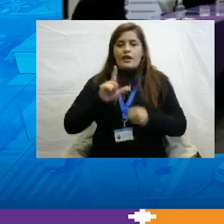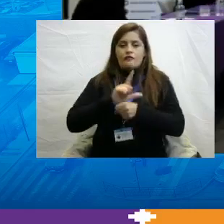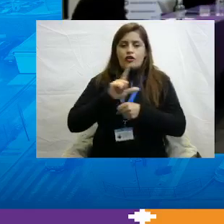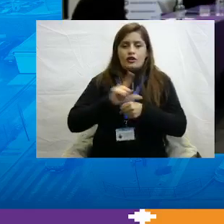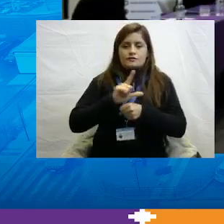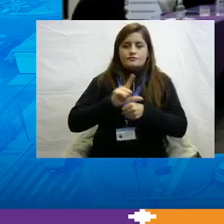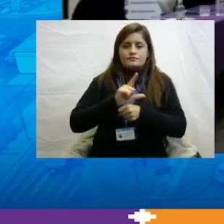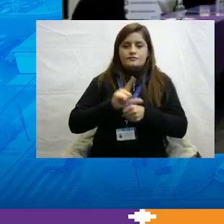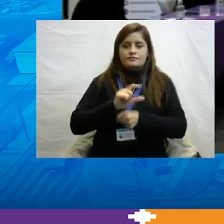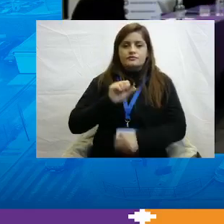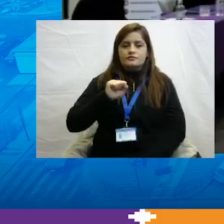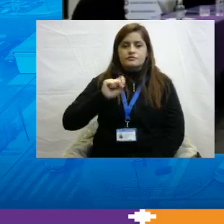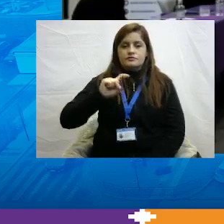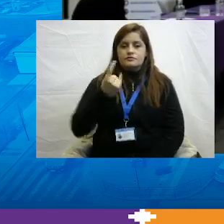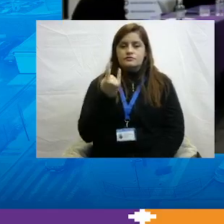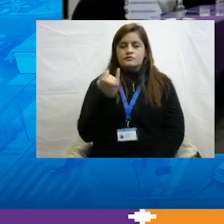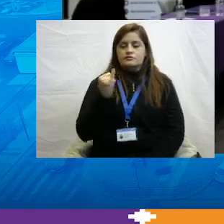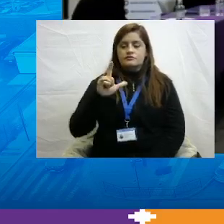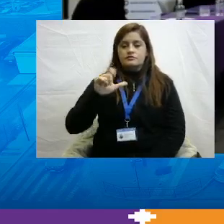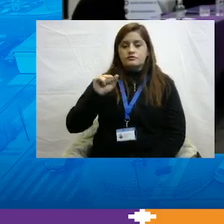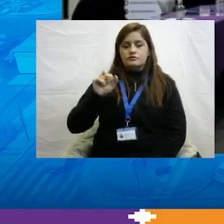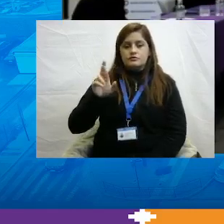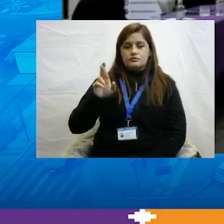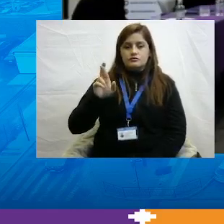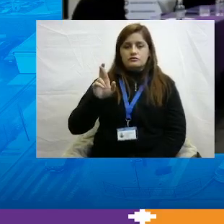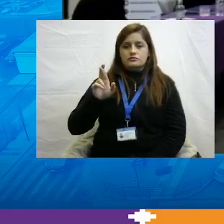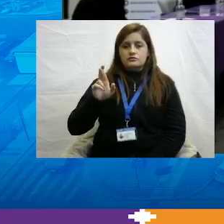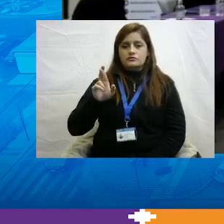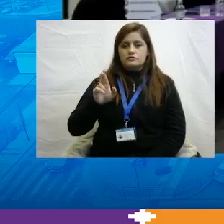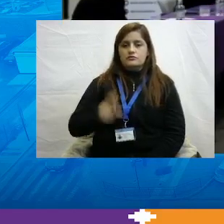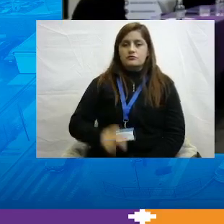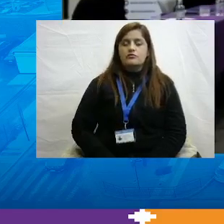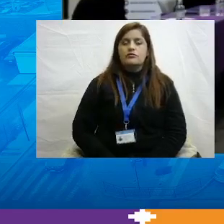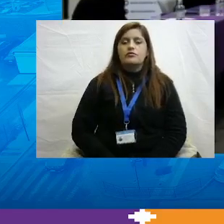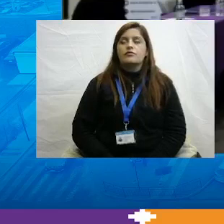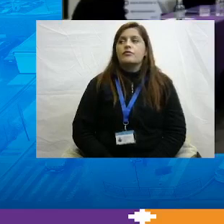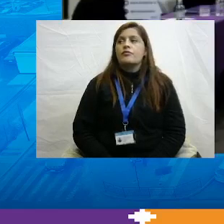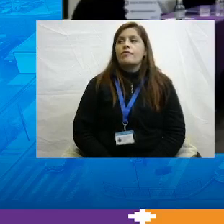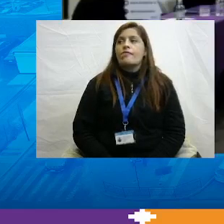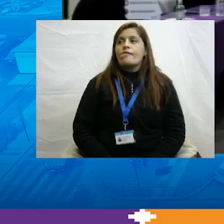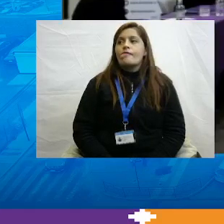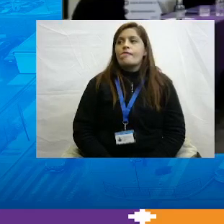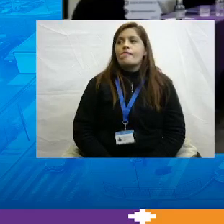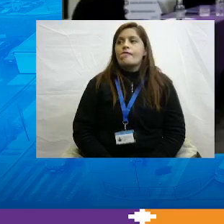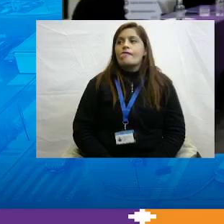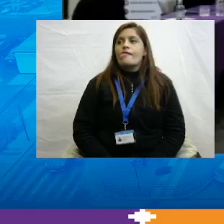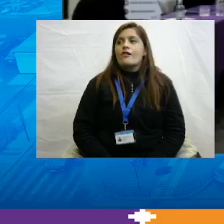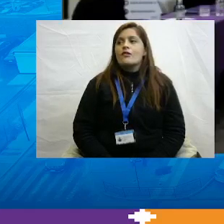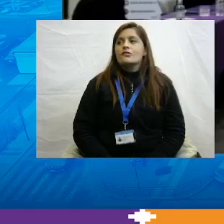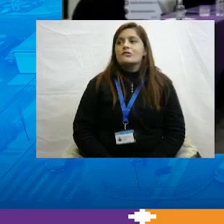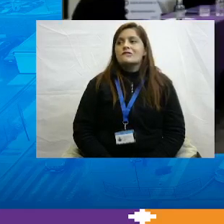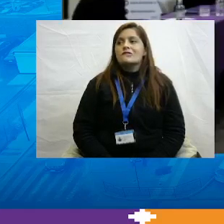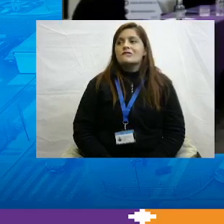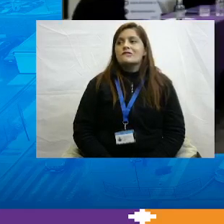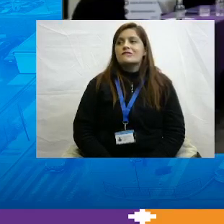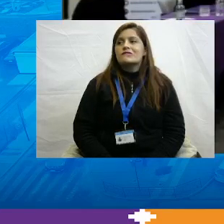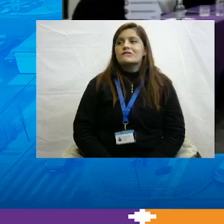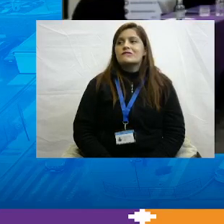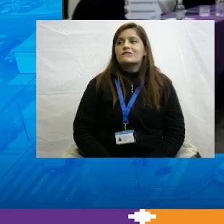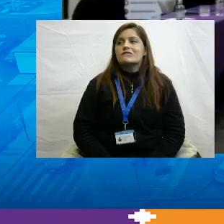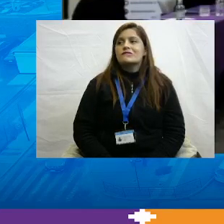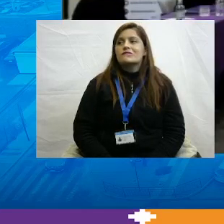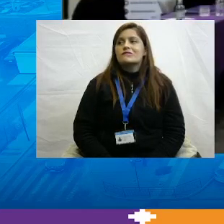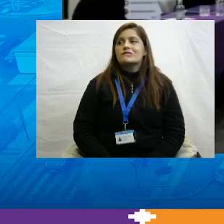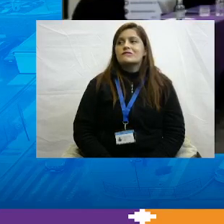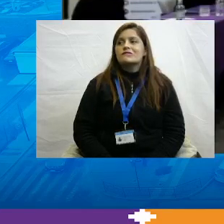Bueno, en esta oportunidad es un caso parecido al expuesto anteriormente. En este sentido, el señor